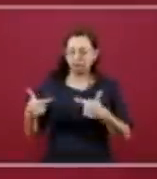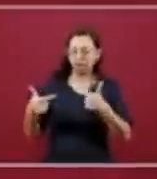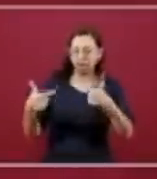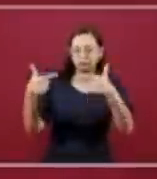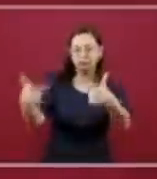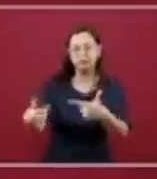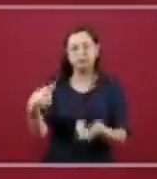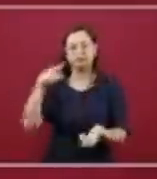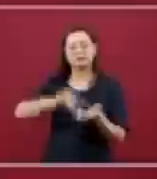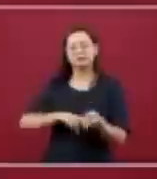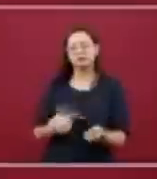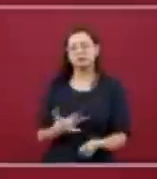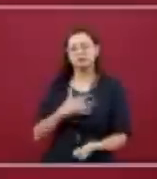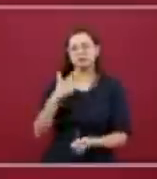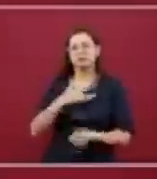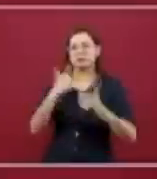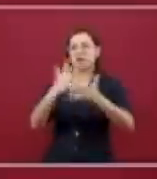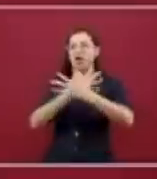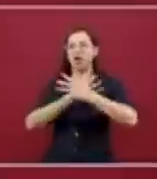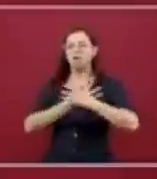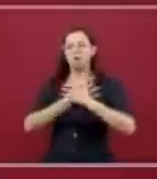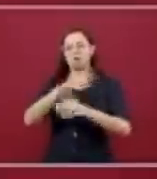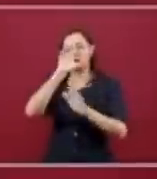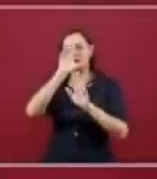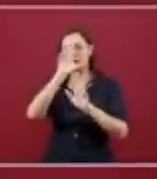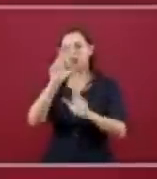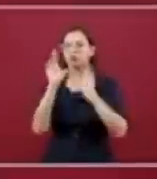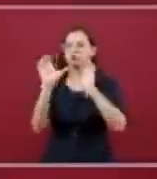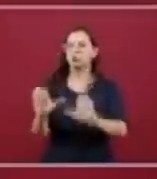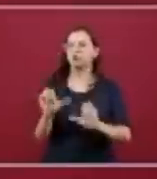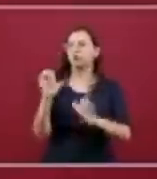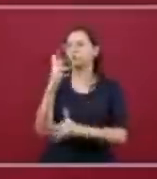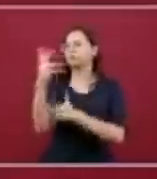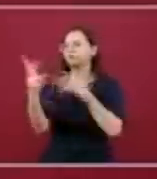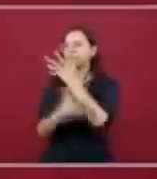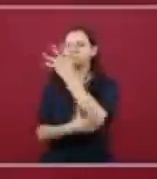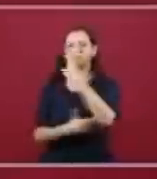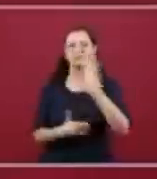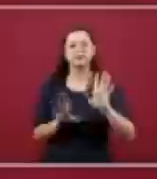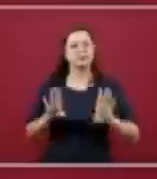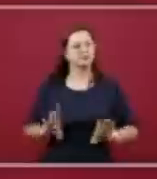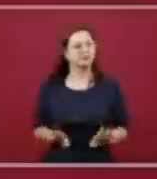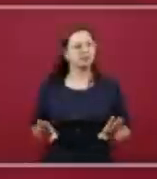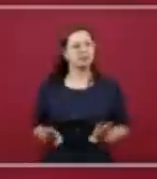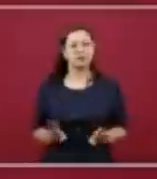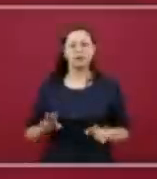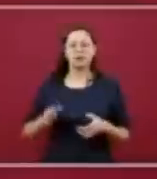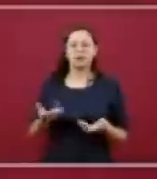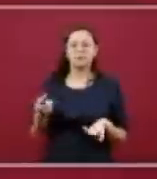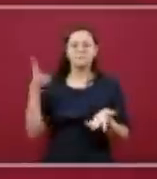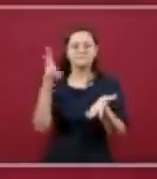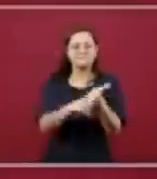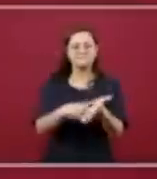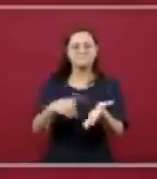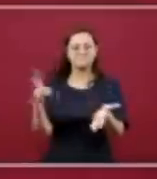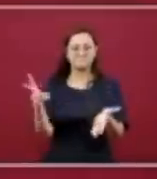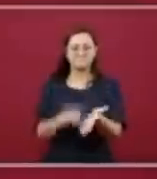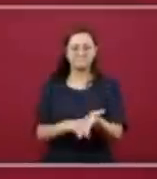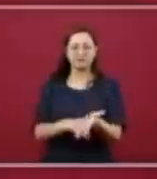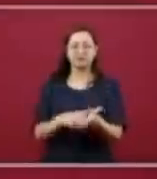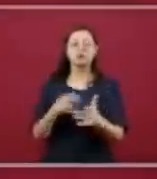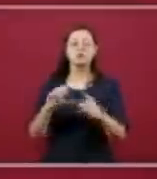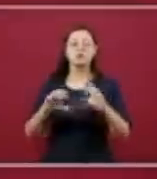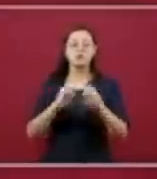amor, cuidado y respeto de la naturaleza, con valores sociales en un nuevo mundo donde la